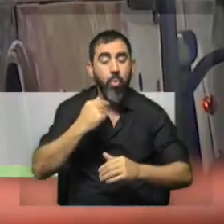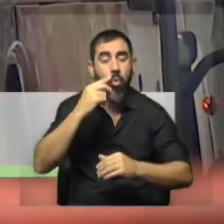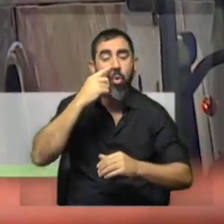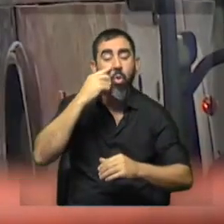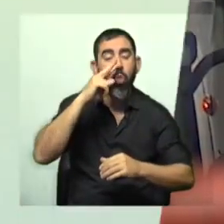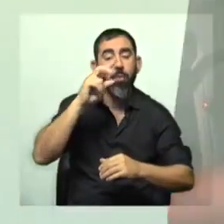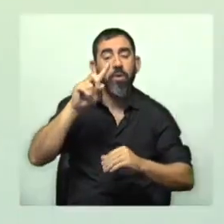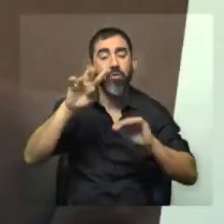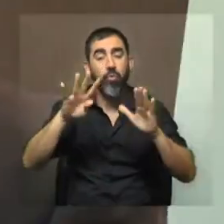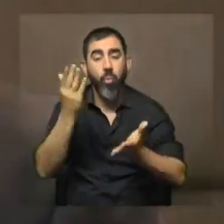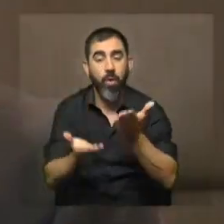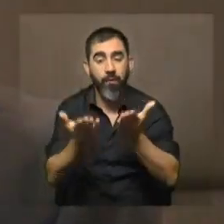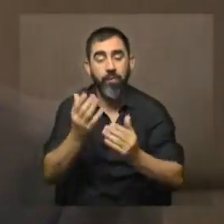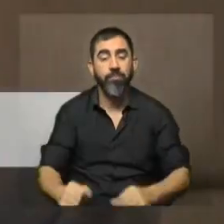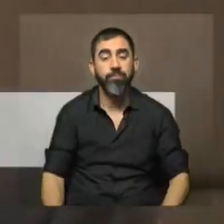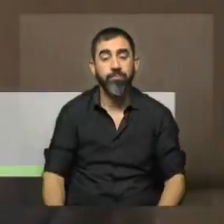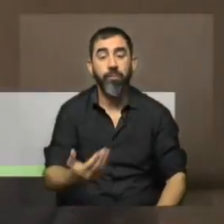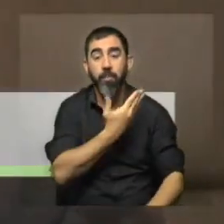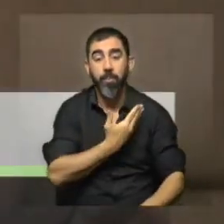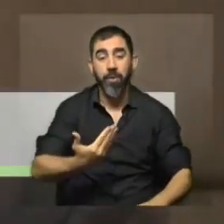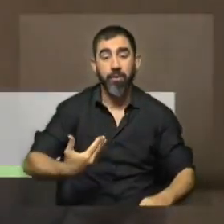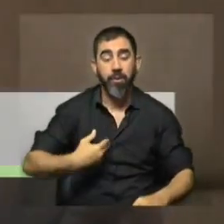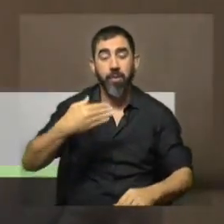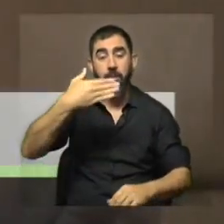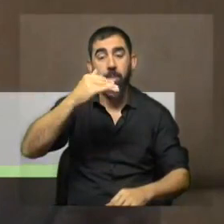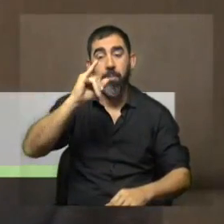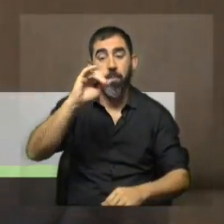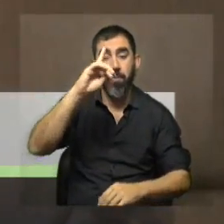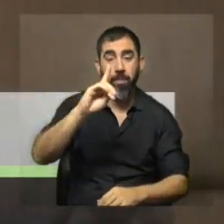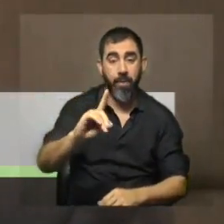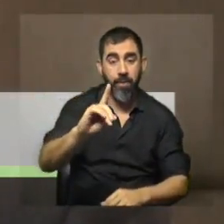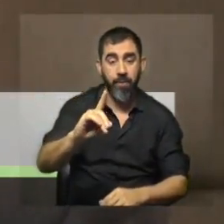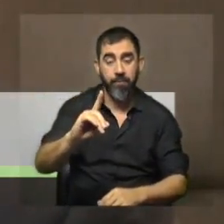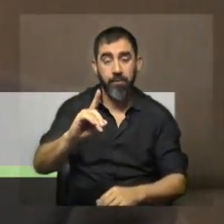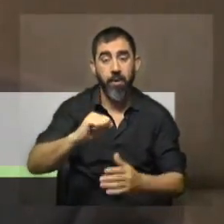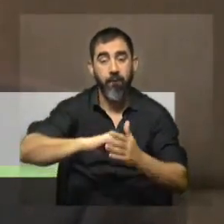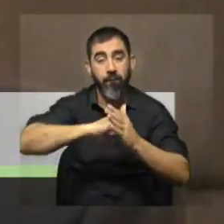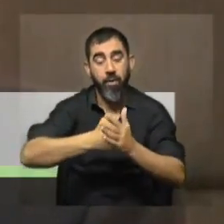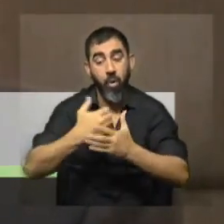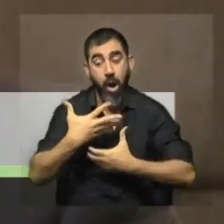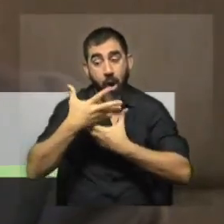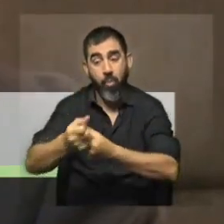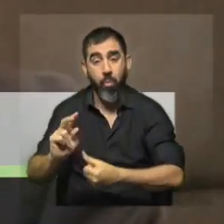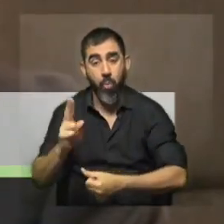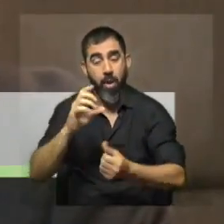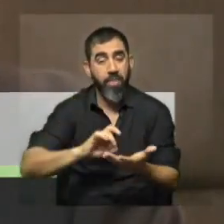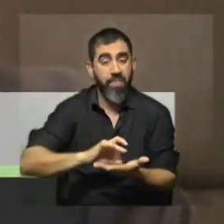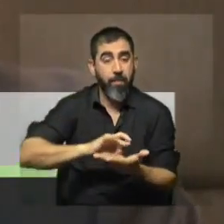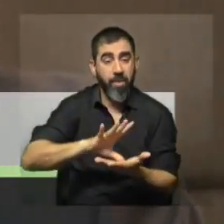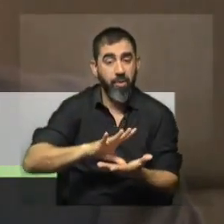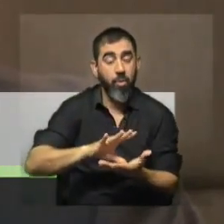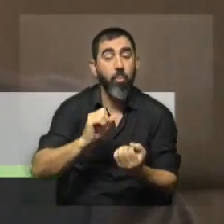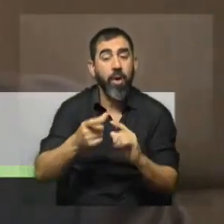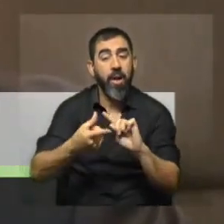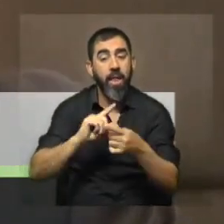2019. El presidente del Banco Interamericano de Desarrollo, apoyado por Uruguay, fue despedido por mantener